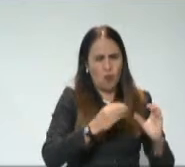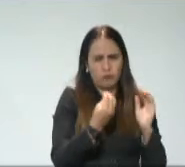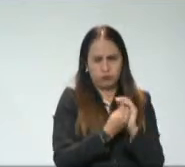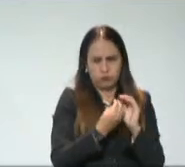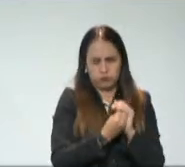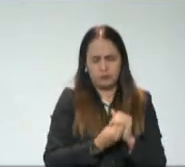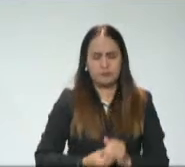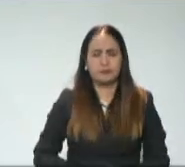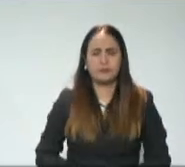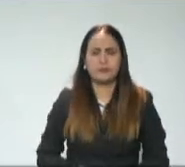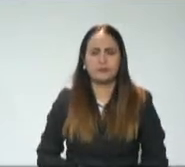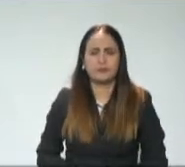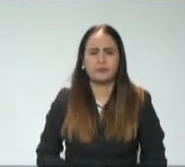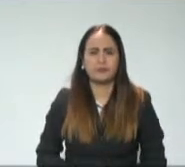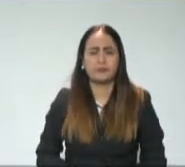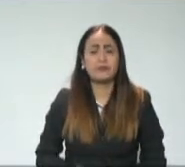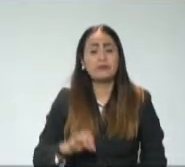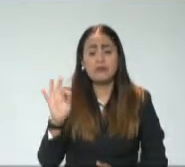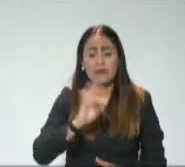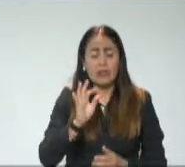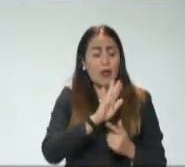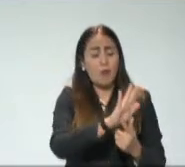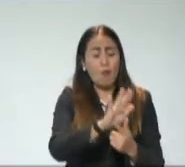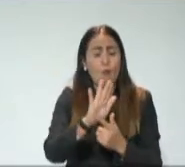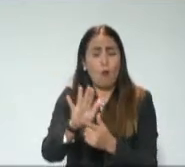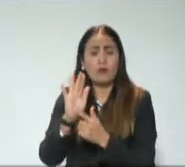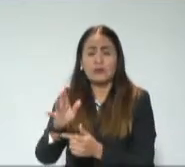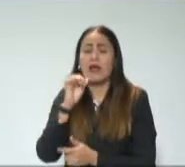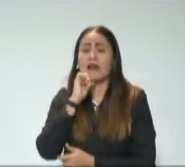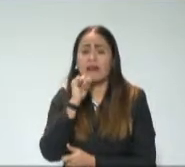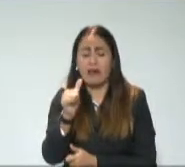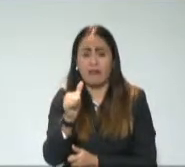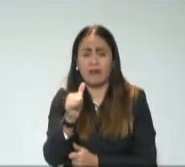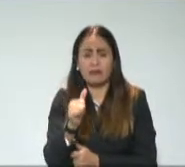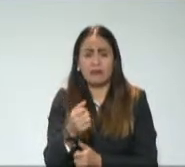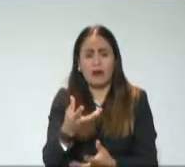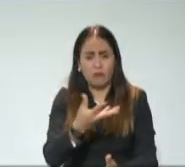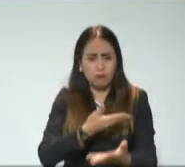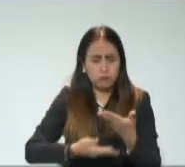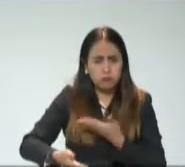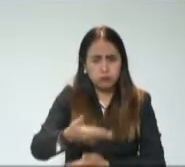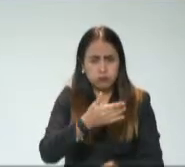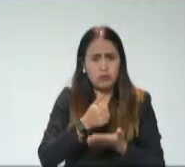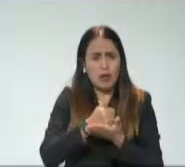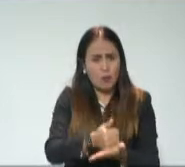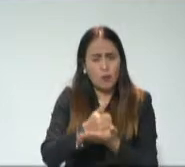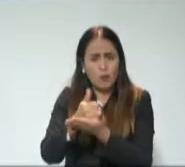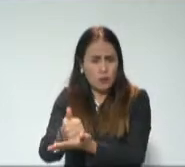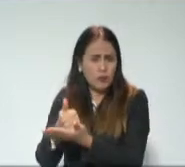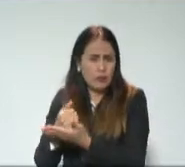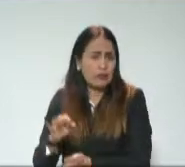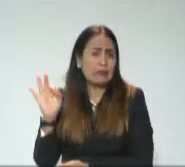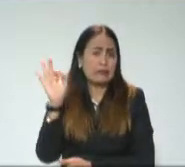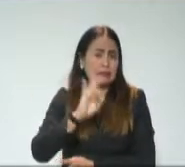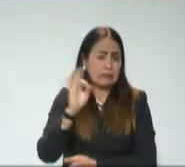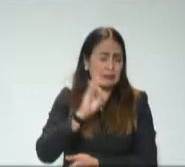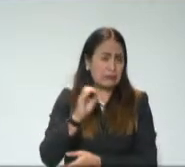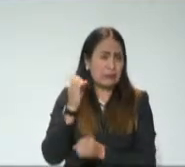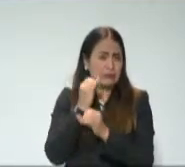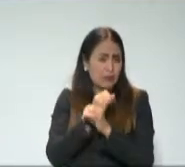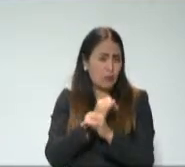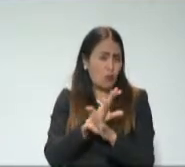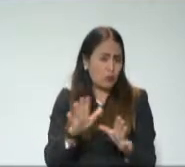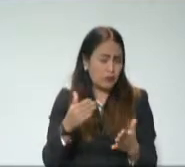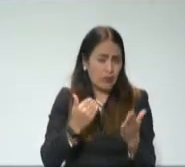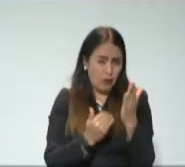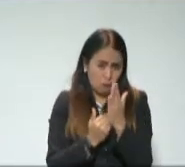personales sin esta or ación es imposible o hubiera sido imposible tener los avances que